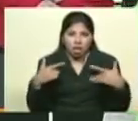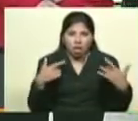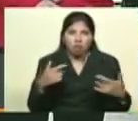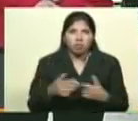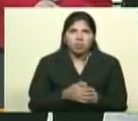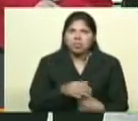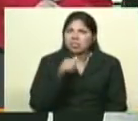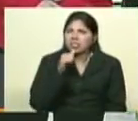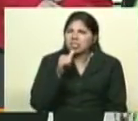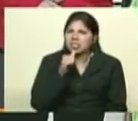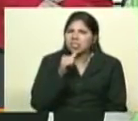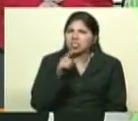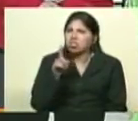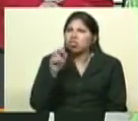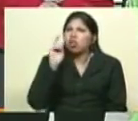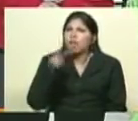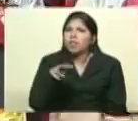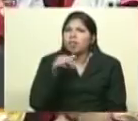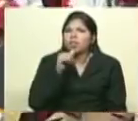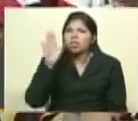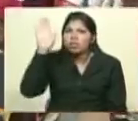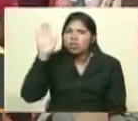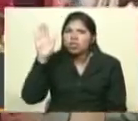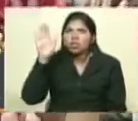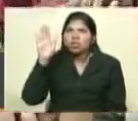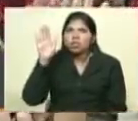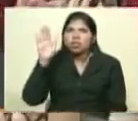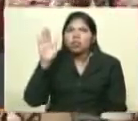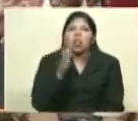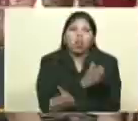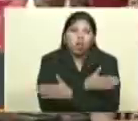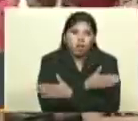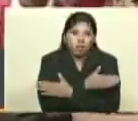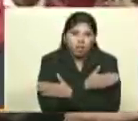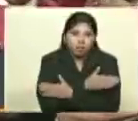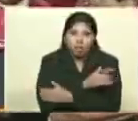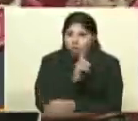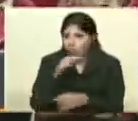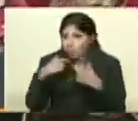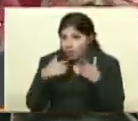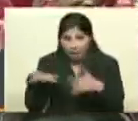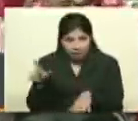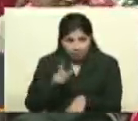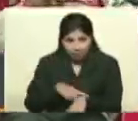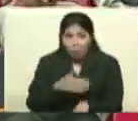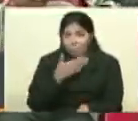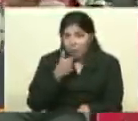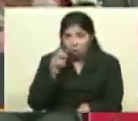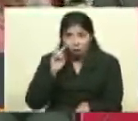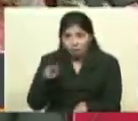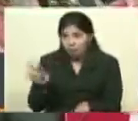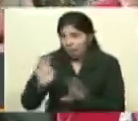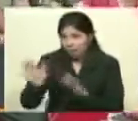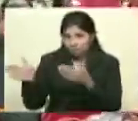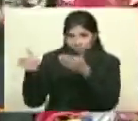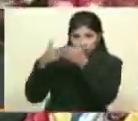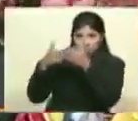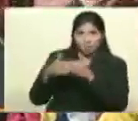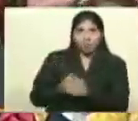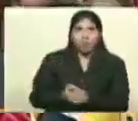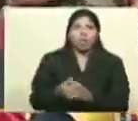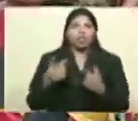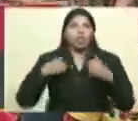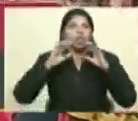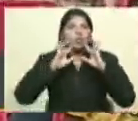Levanten la mano los que no lo vieron. Los felicito, que no pierdan el tiempo en eso, los felicito. Yo les voy a contar qué fue lo que